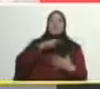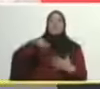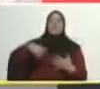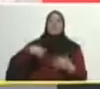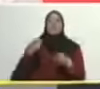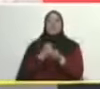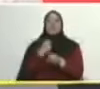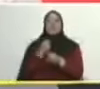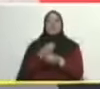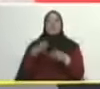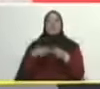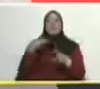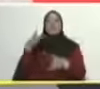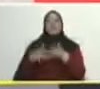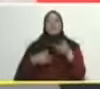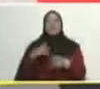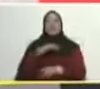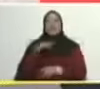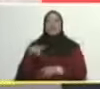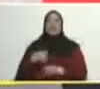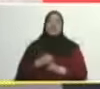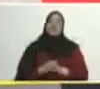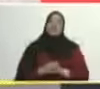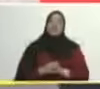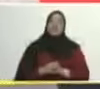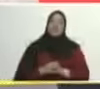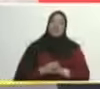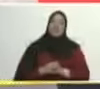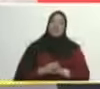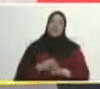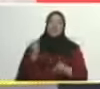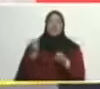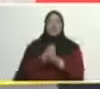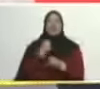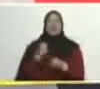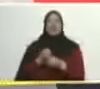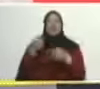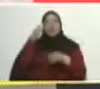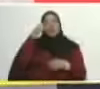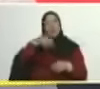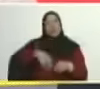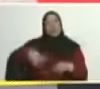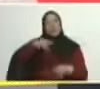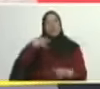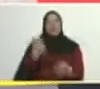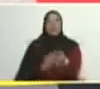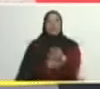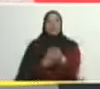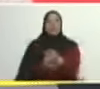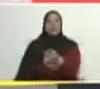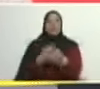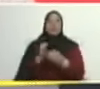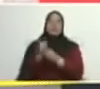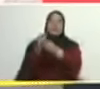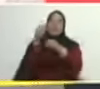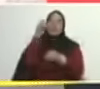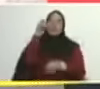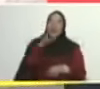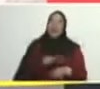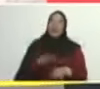triunfo, por insalvable que parezcan los obstáculos, poderosos de los enemigos o grandes los